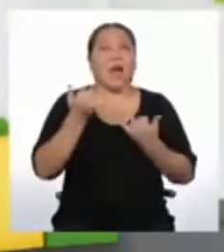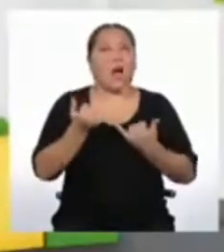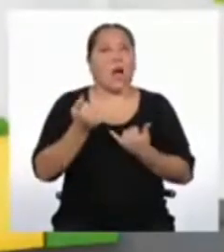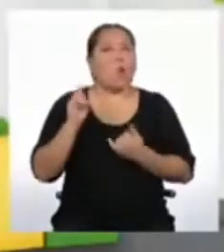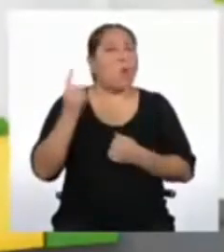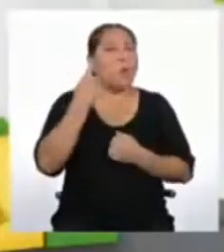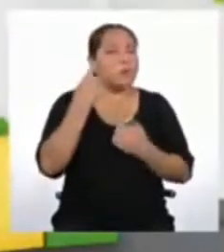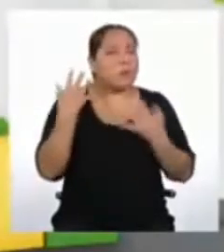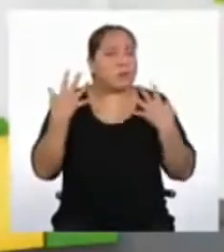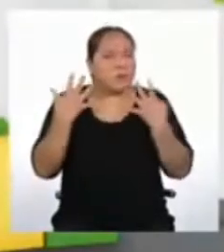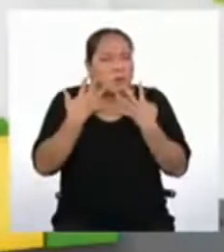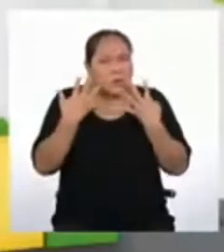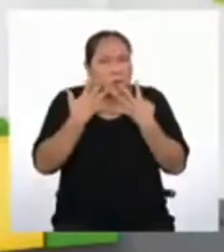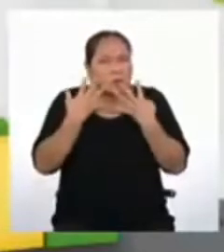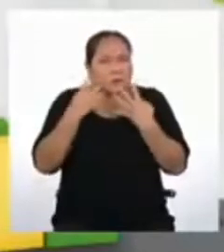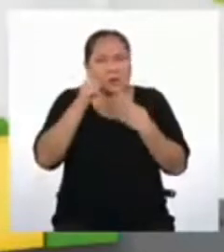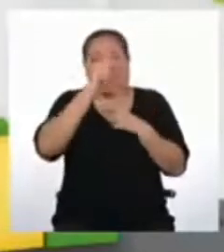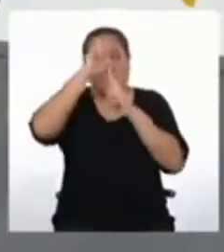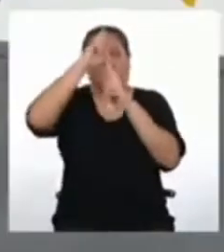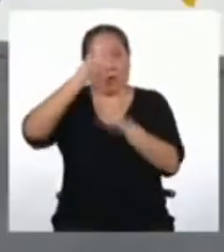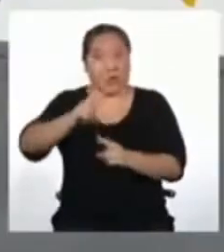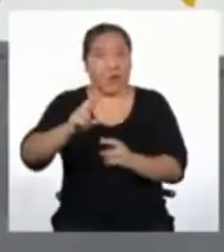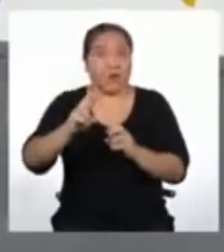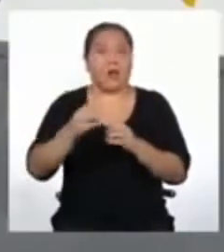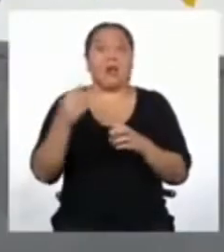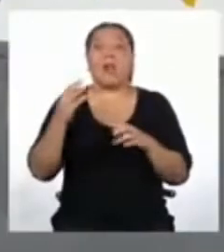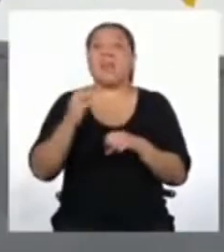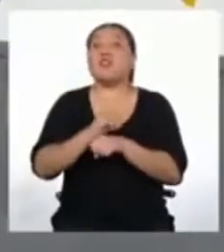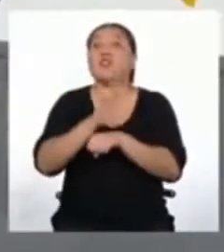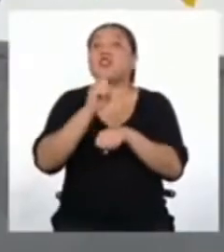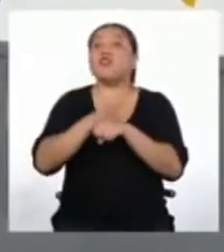miedo es a no cumplir las medidas de seguridad.